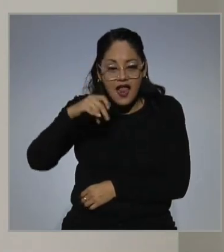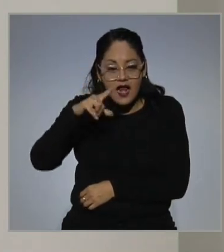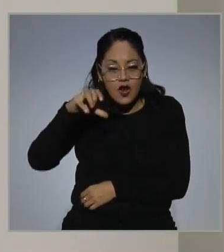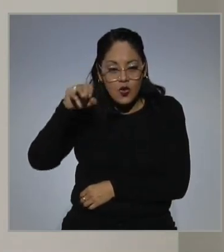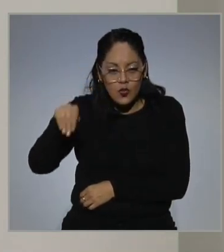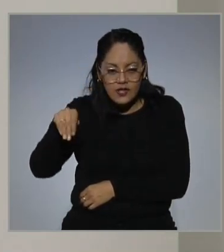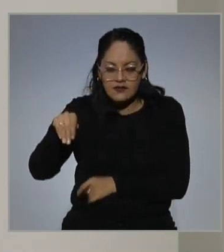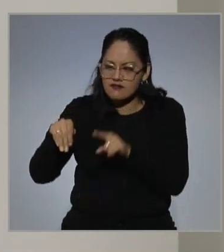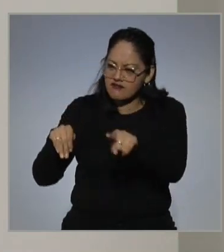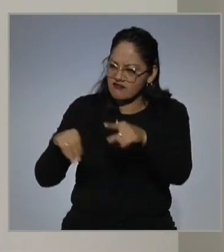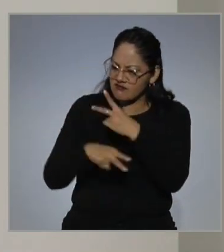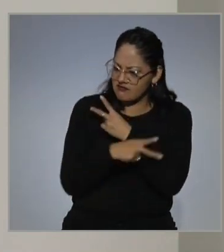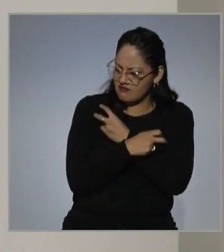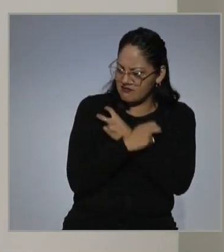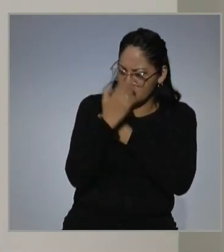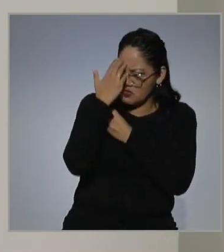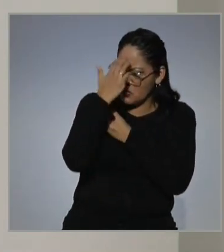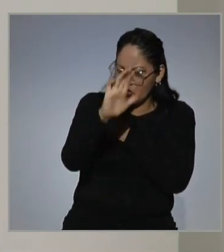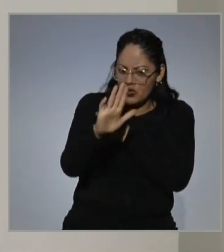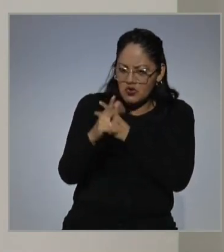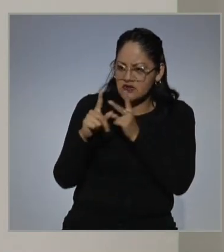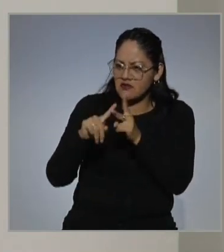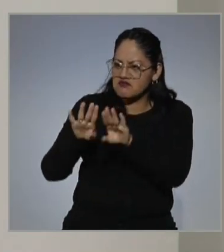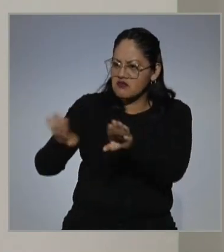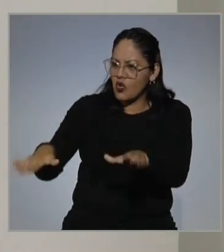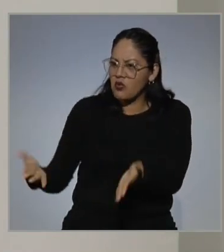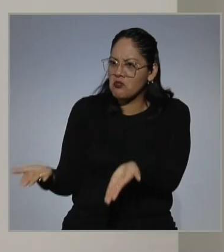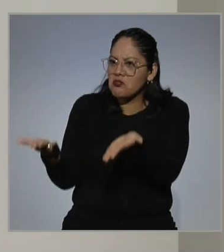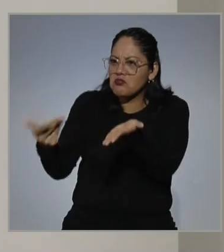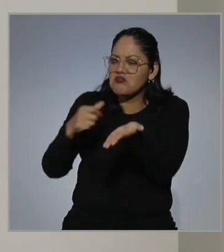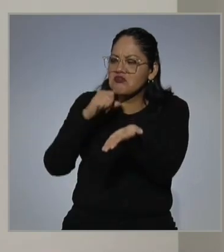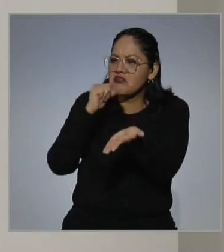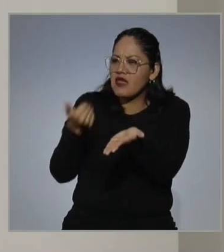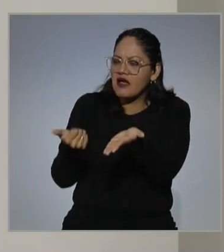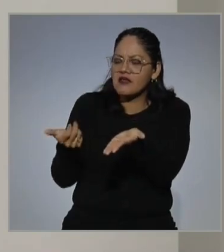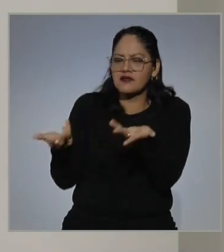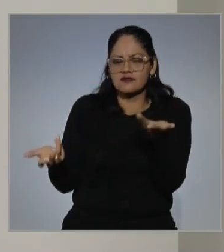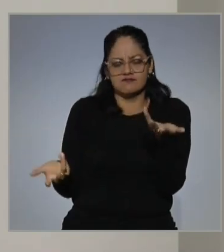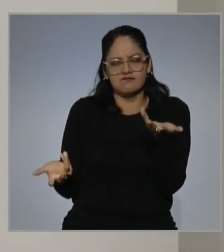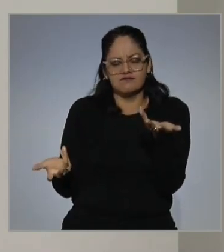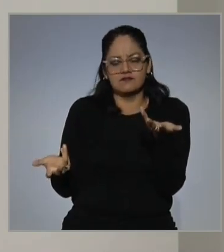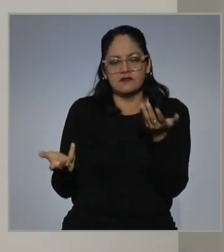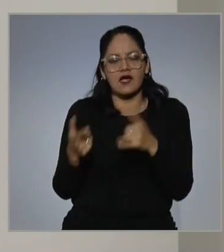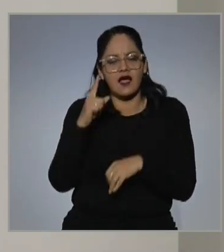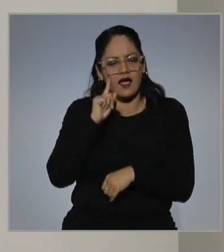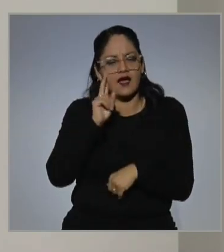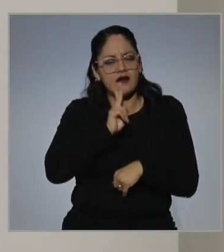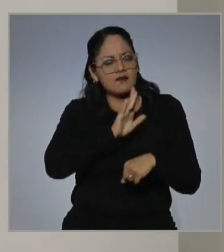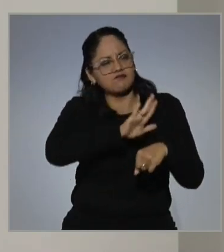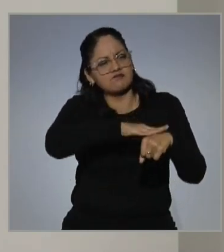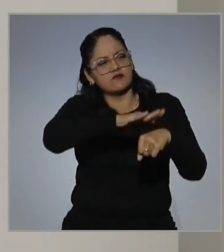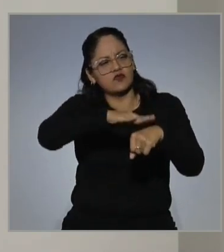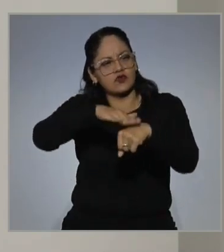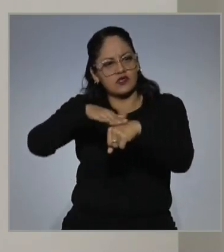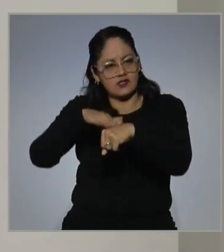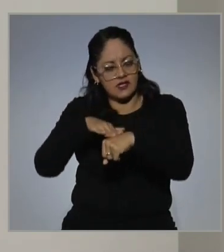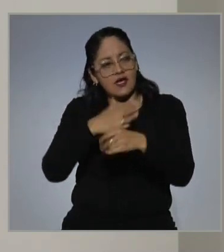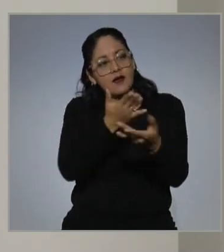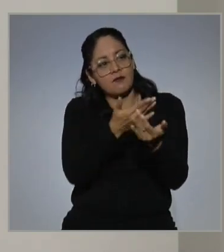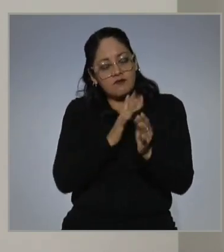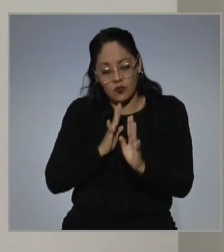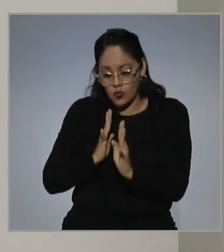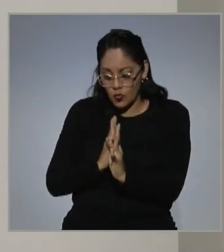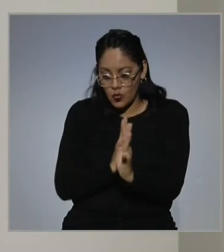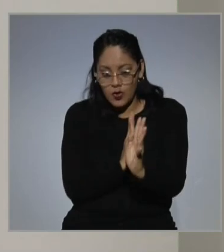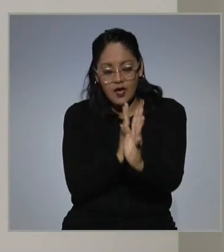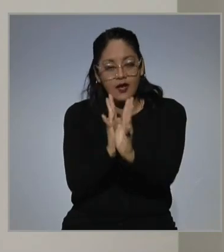a la Catrina, que no estaban pensando poner una ofrenda. Entonces convocó a una procesión de las Catrinas.